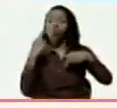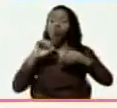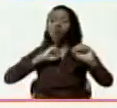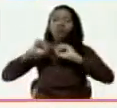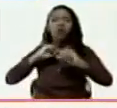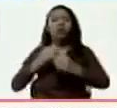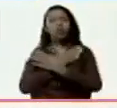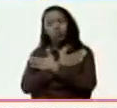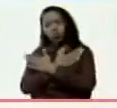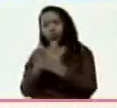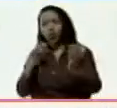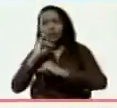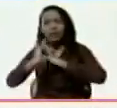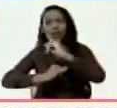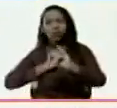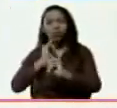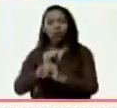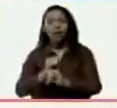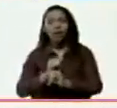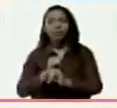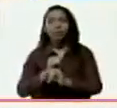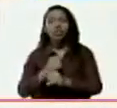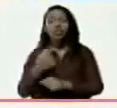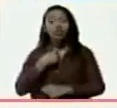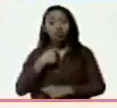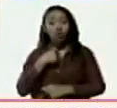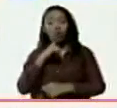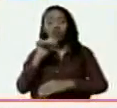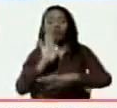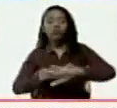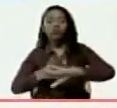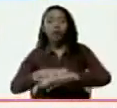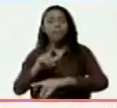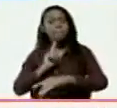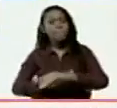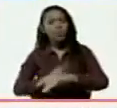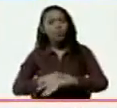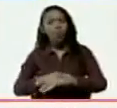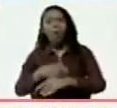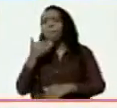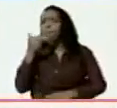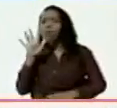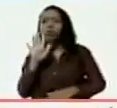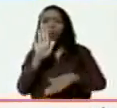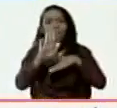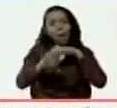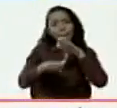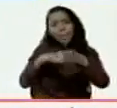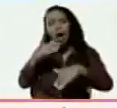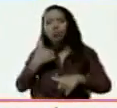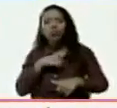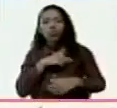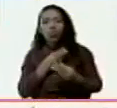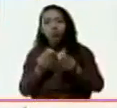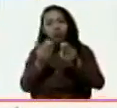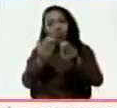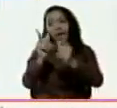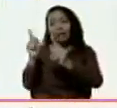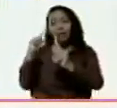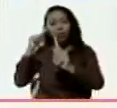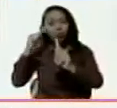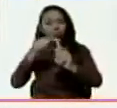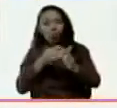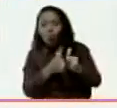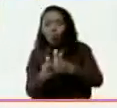solidaridad internacional y yo voy a informar en minutos cuáles son los próximos pasos que nosotros vamos a dar en esta dirección